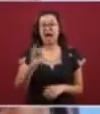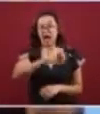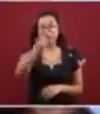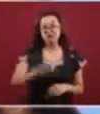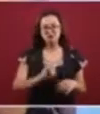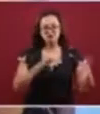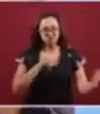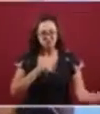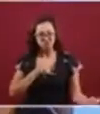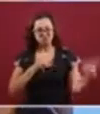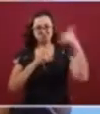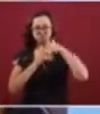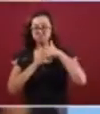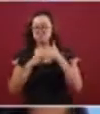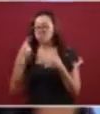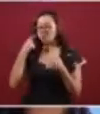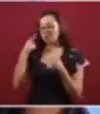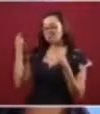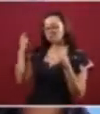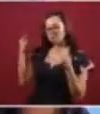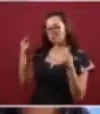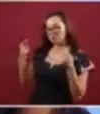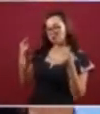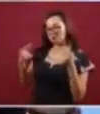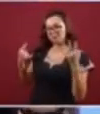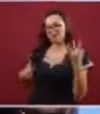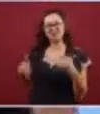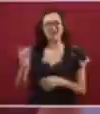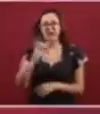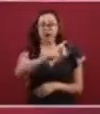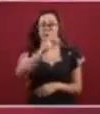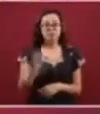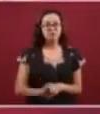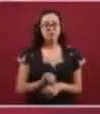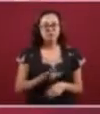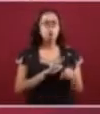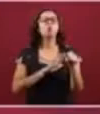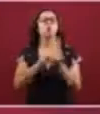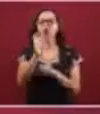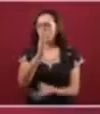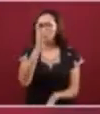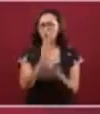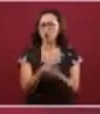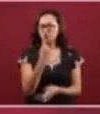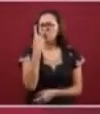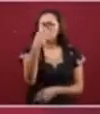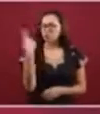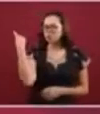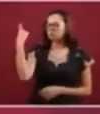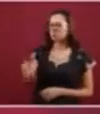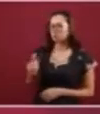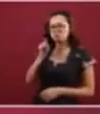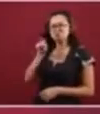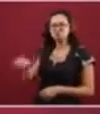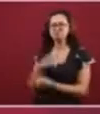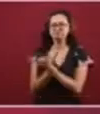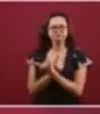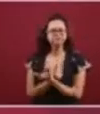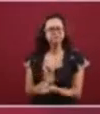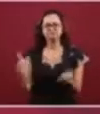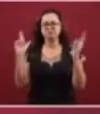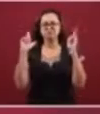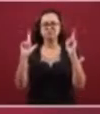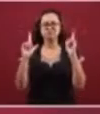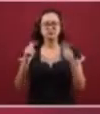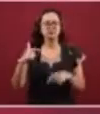llamada para darme línea. La línea es que no hay línea. Y la verdad ha